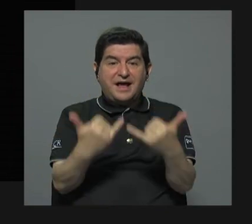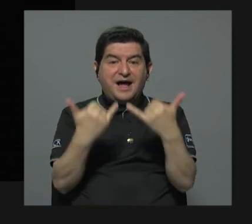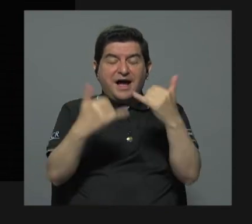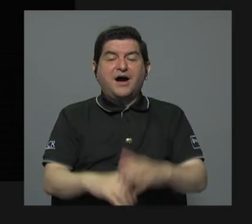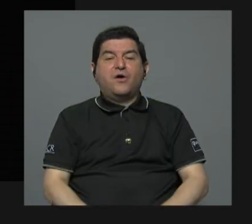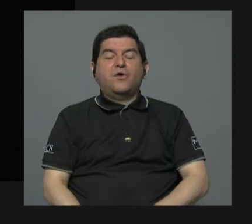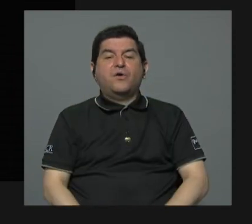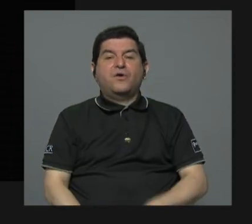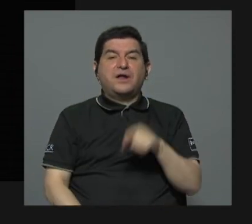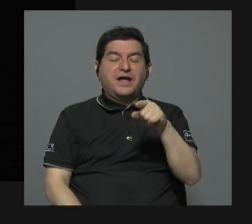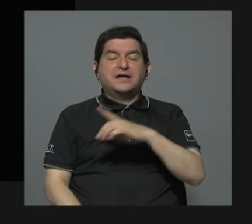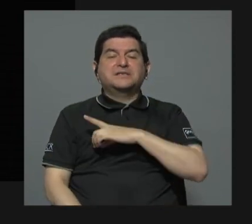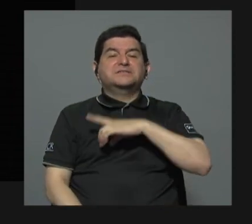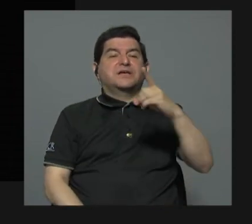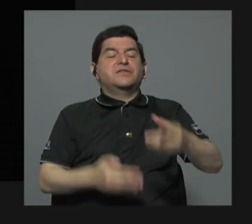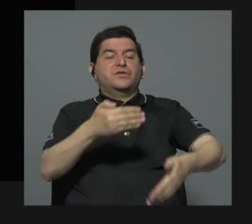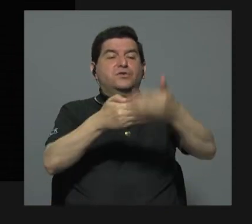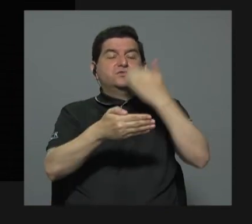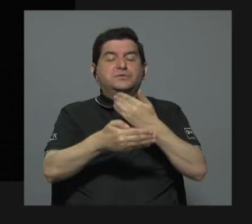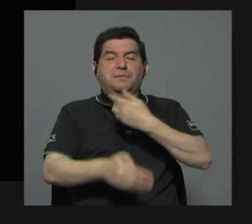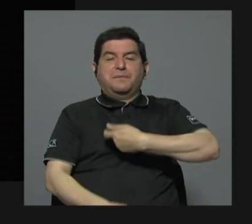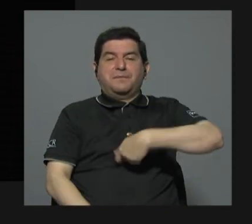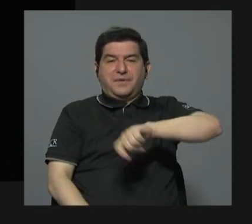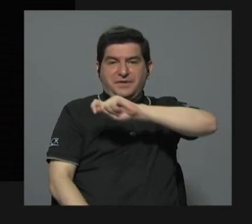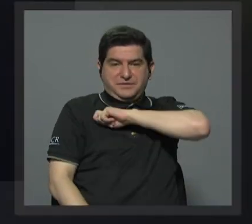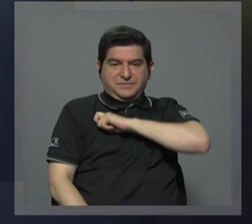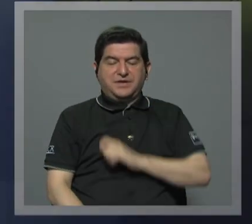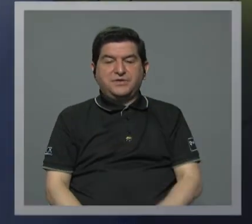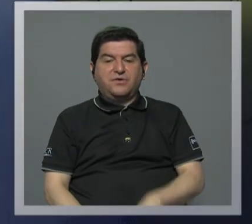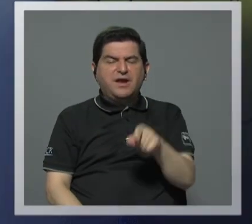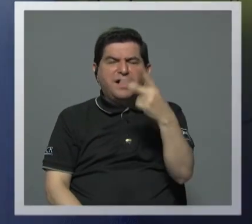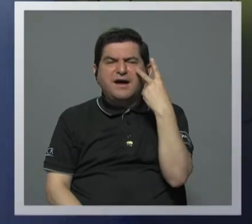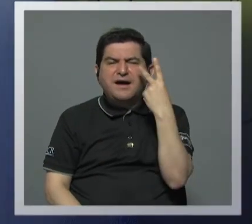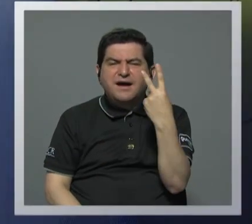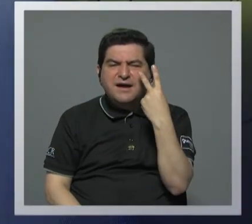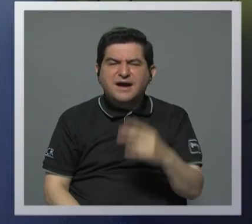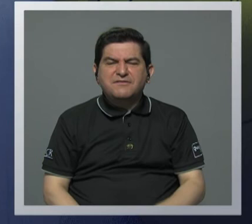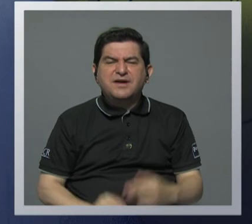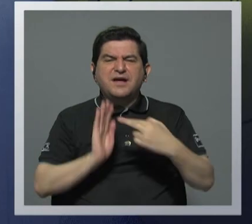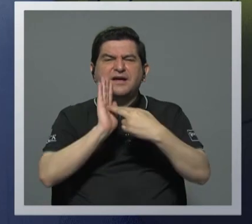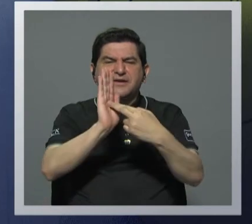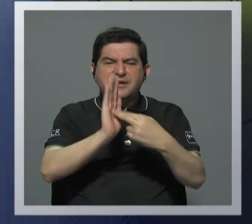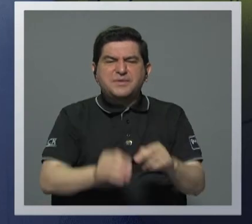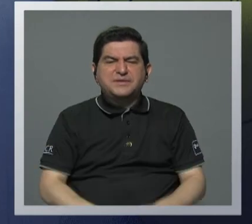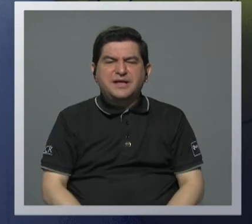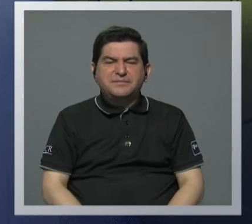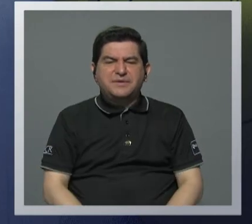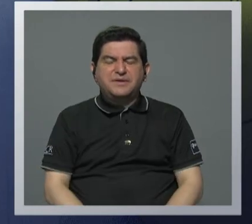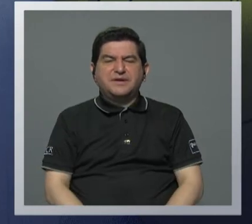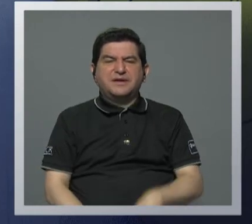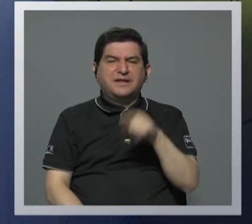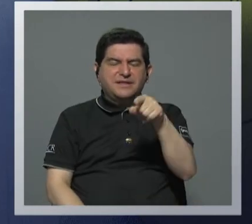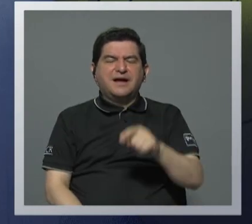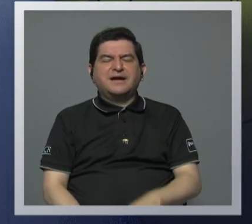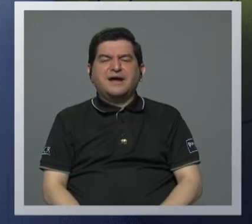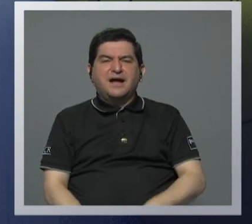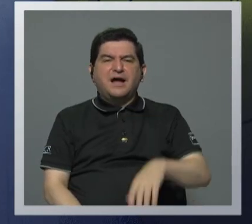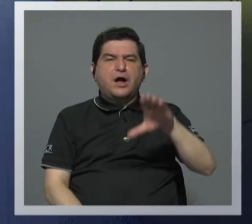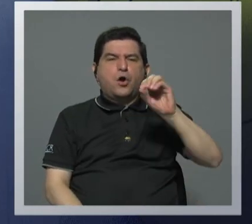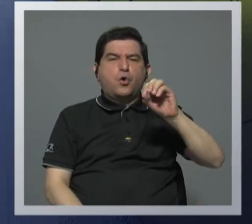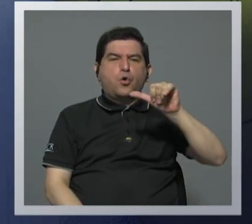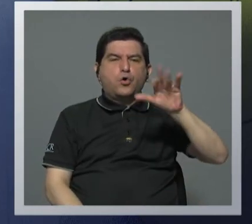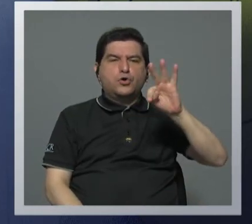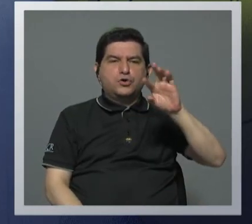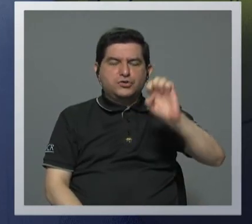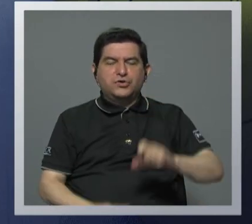dios prehispánico. Ahora voy a poner más detalles. Aquí vemos la representación del coyote, de cuya boca surge la